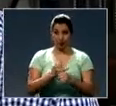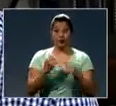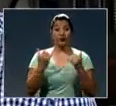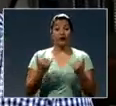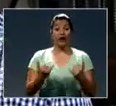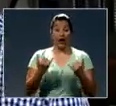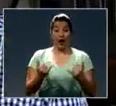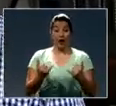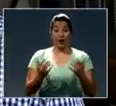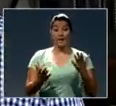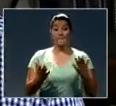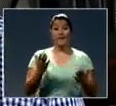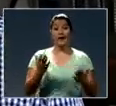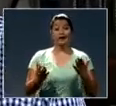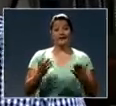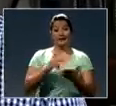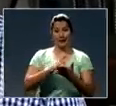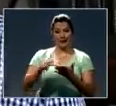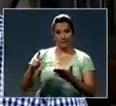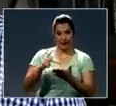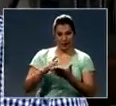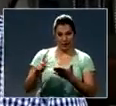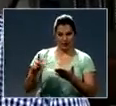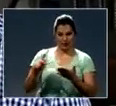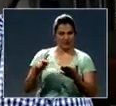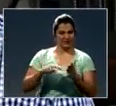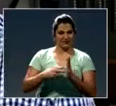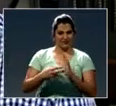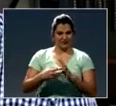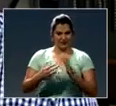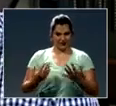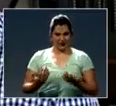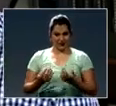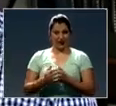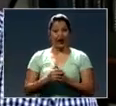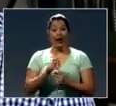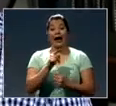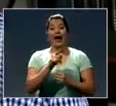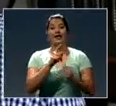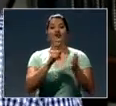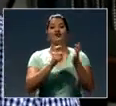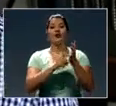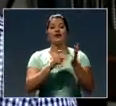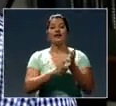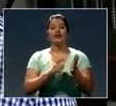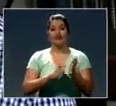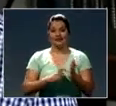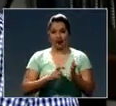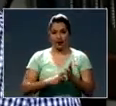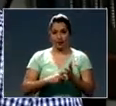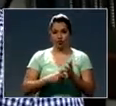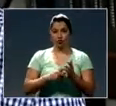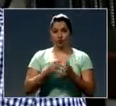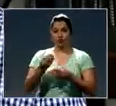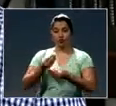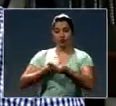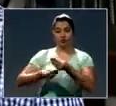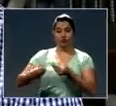pagos es donde registramos las transacciones que tiene el país con el resto del